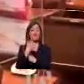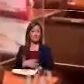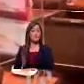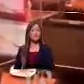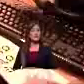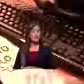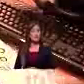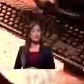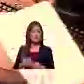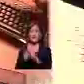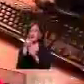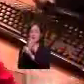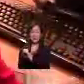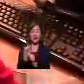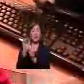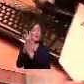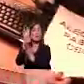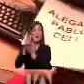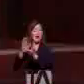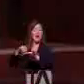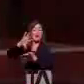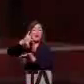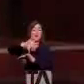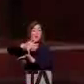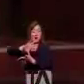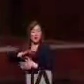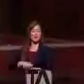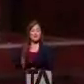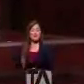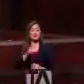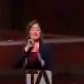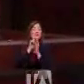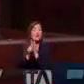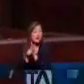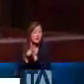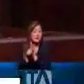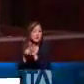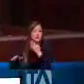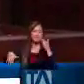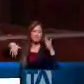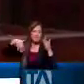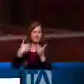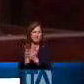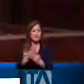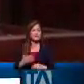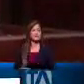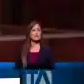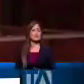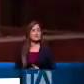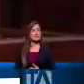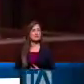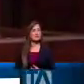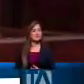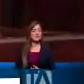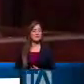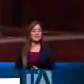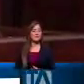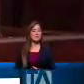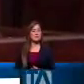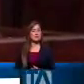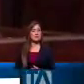excusa de salvar la imagen de la Asamblea Nacional. Para denunciar a todos quienes, como